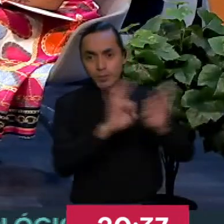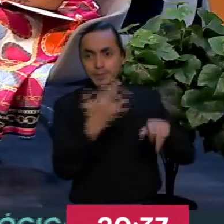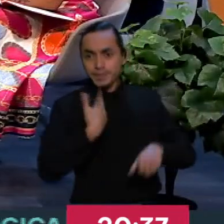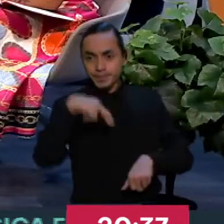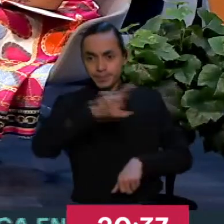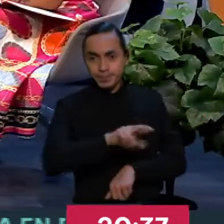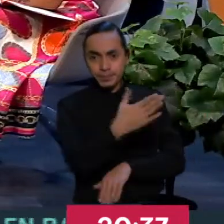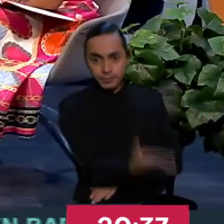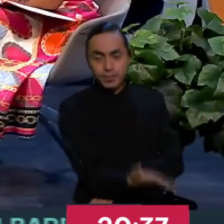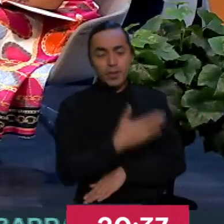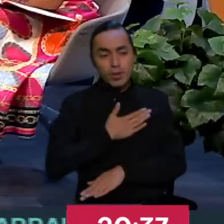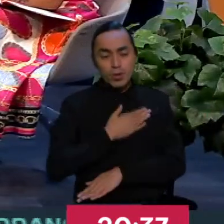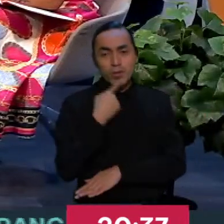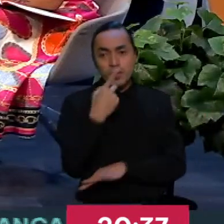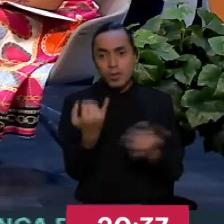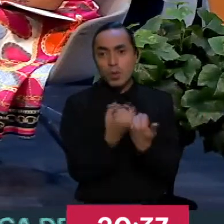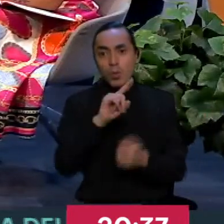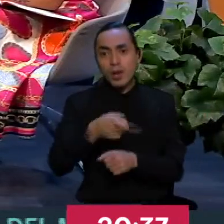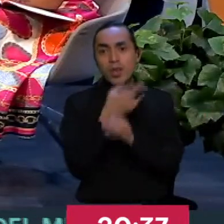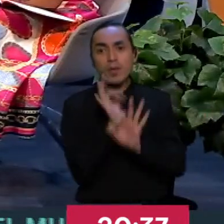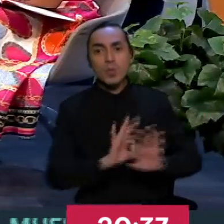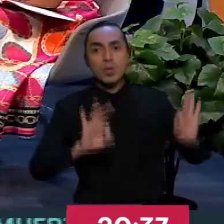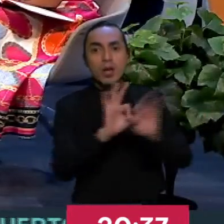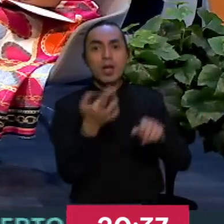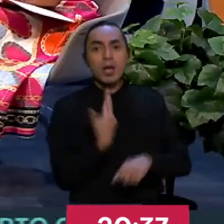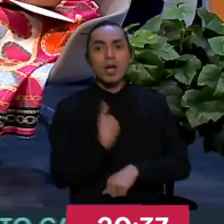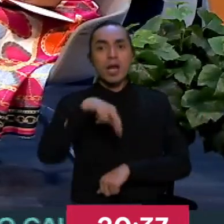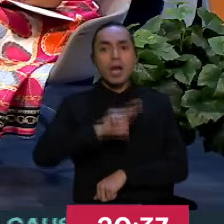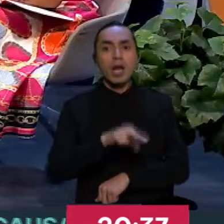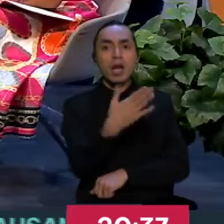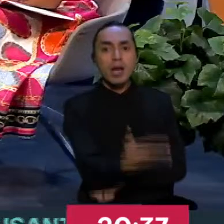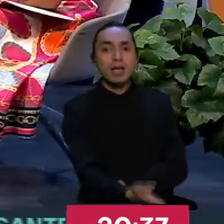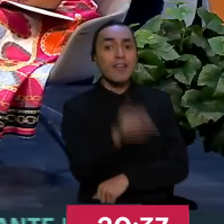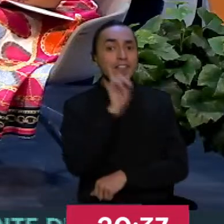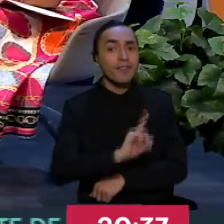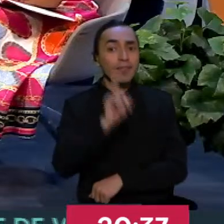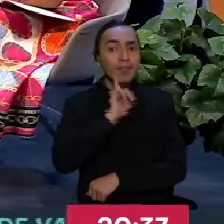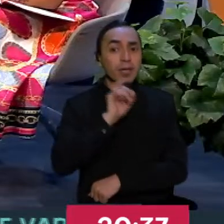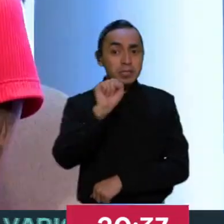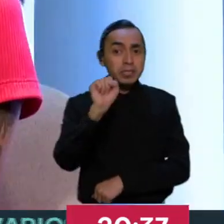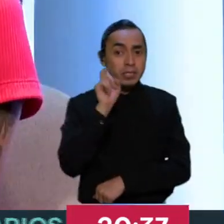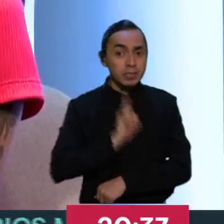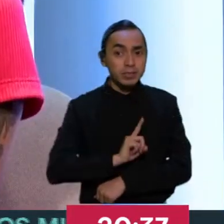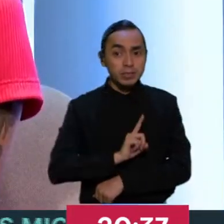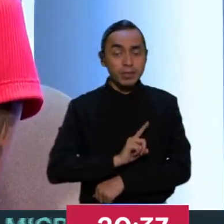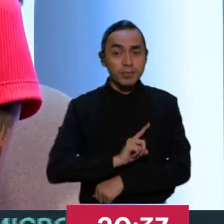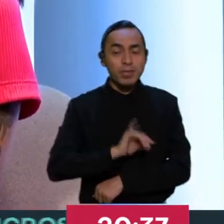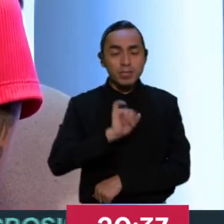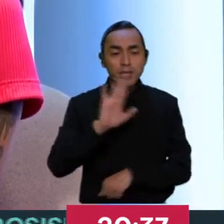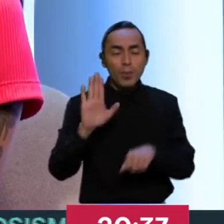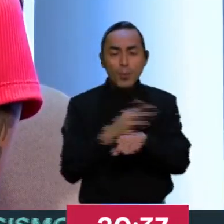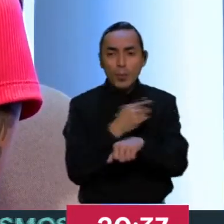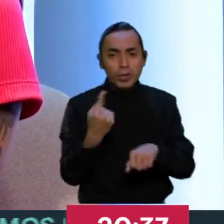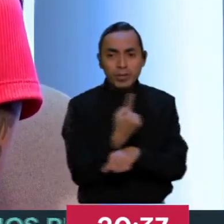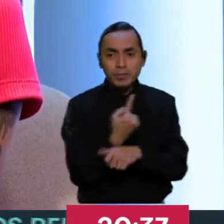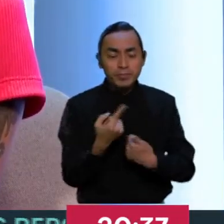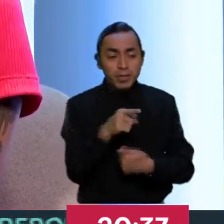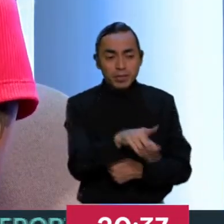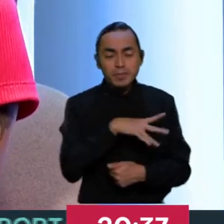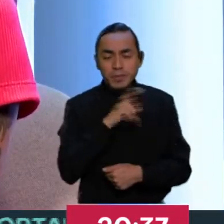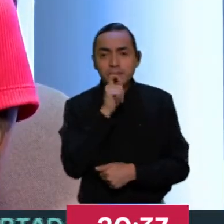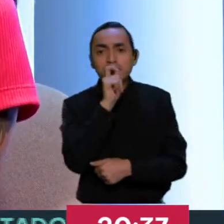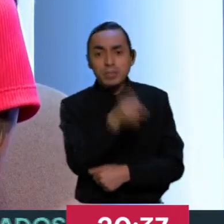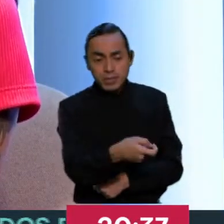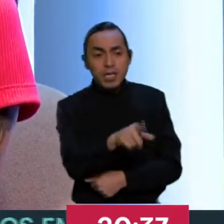importante tener representatividad feminista. Feminista porque eso implica decir que hay un sistema